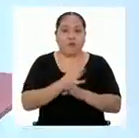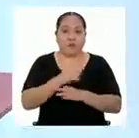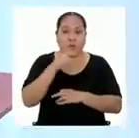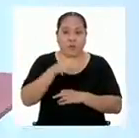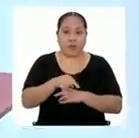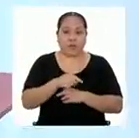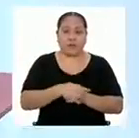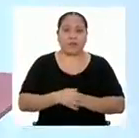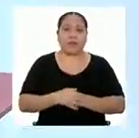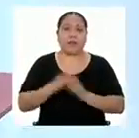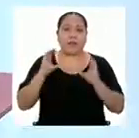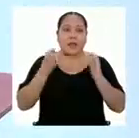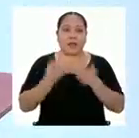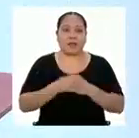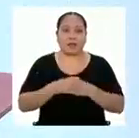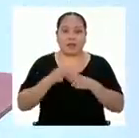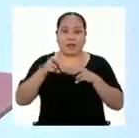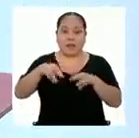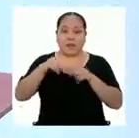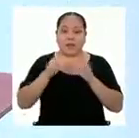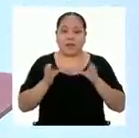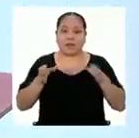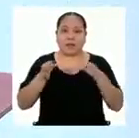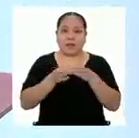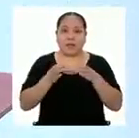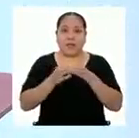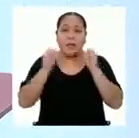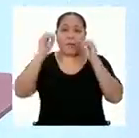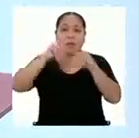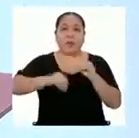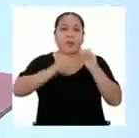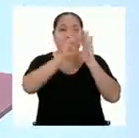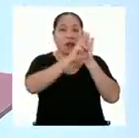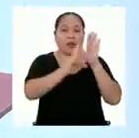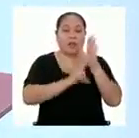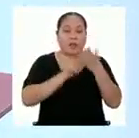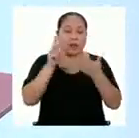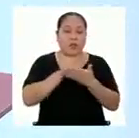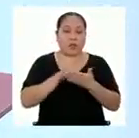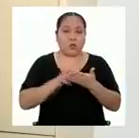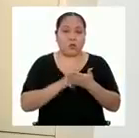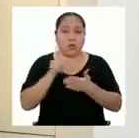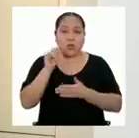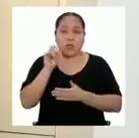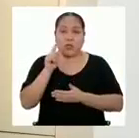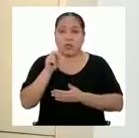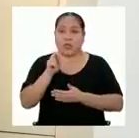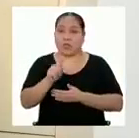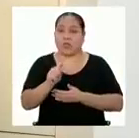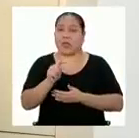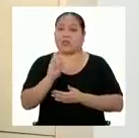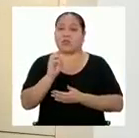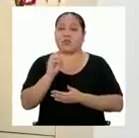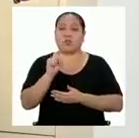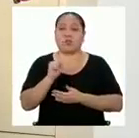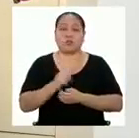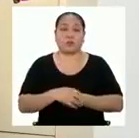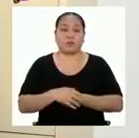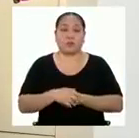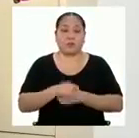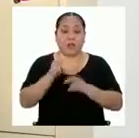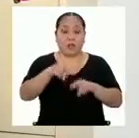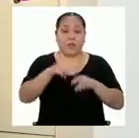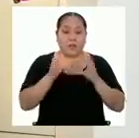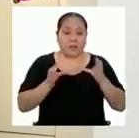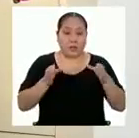área. La mesa redonda, la elaboración del reglamento y la lectura de los textos, ¿no? Correcto. La mesa